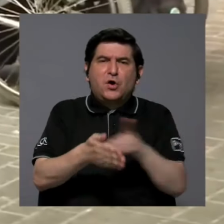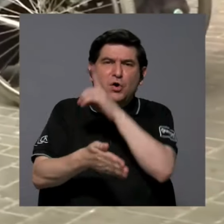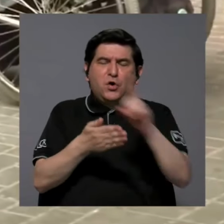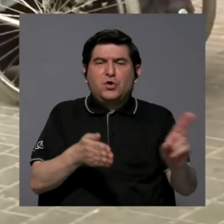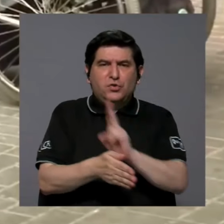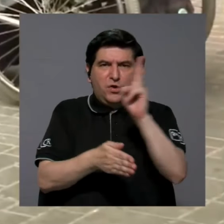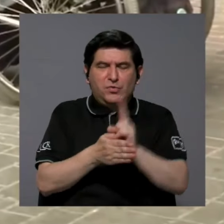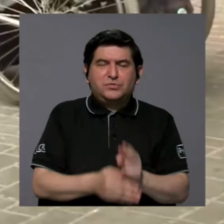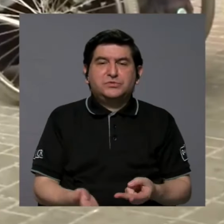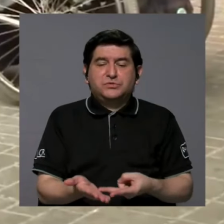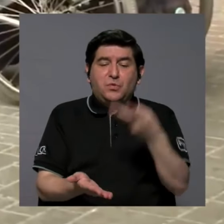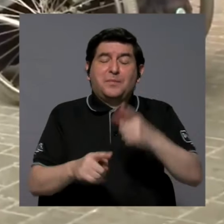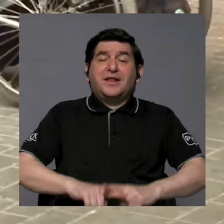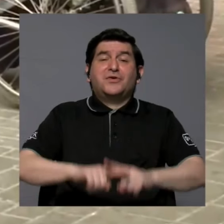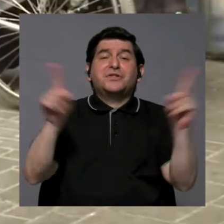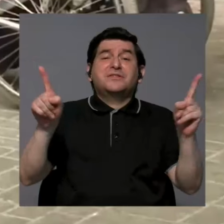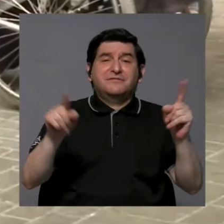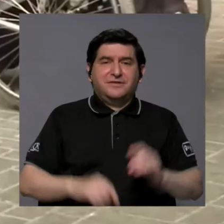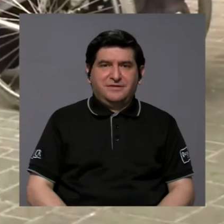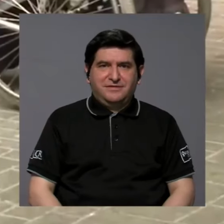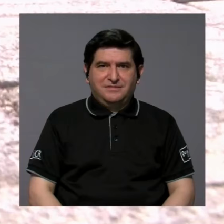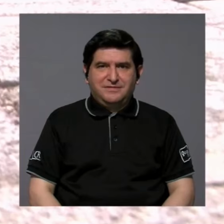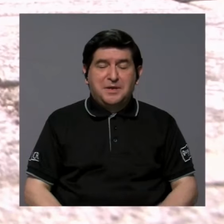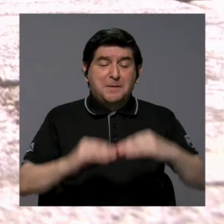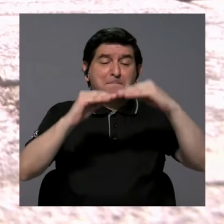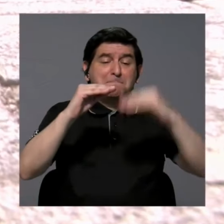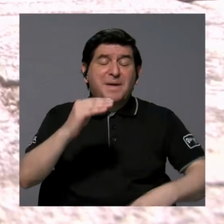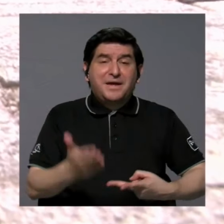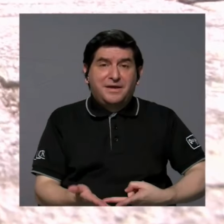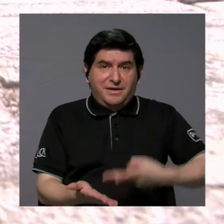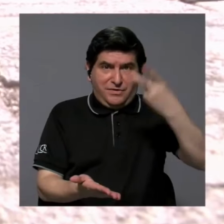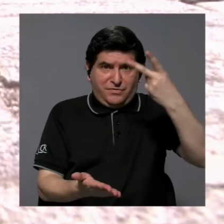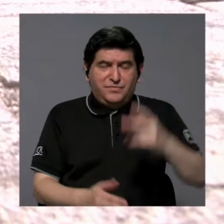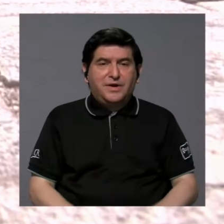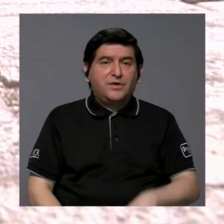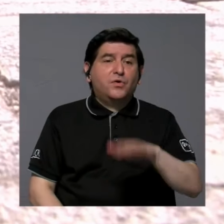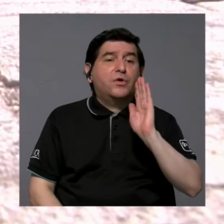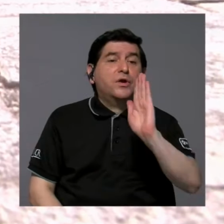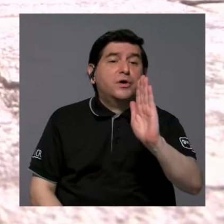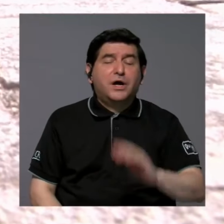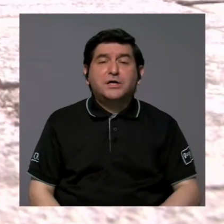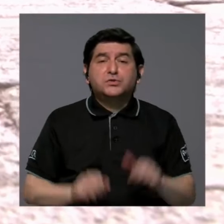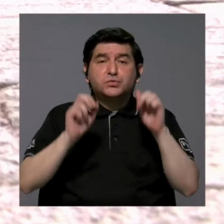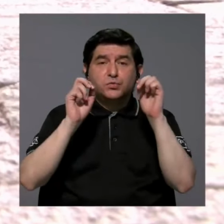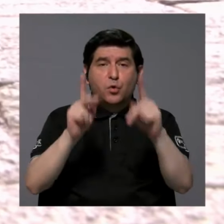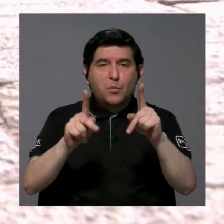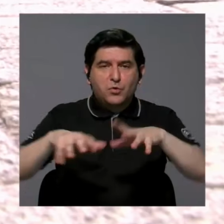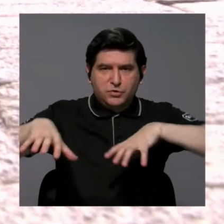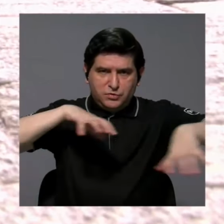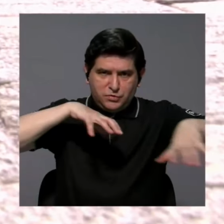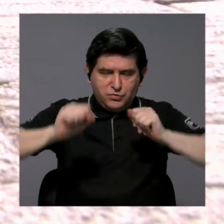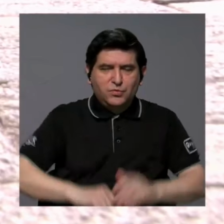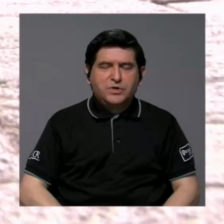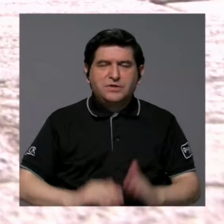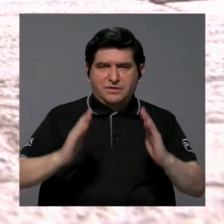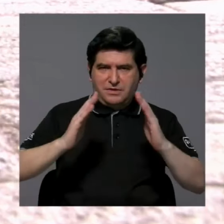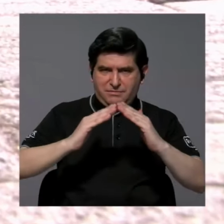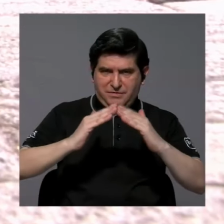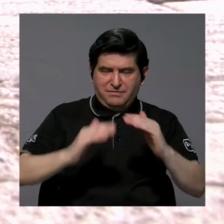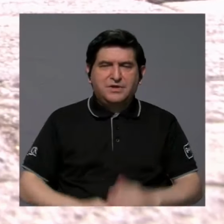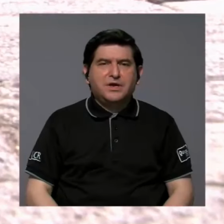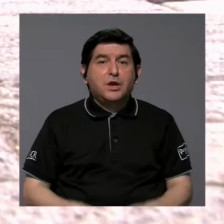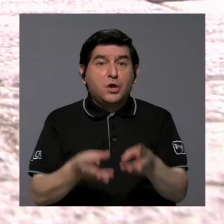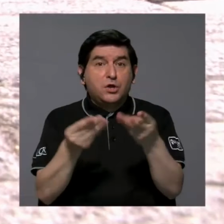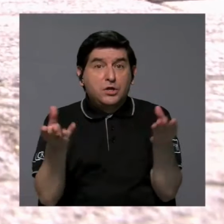del uso. Entonces se les da un valor distinto, se le da menos valor a su posibilidad de moverse, de habitar,